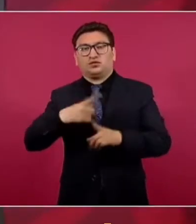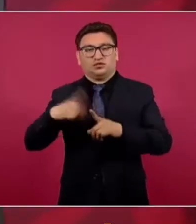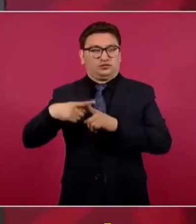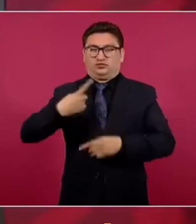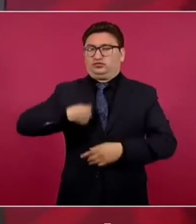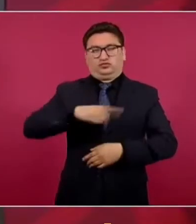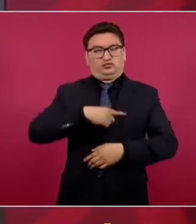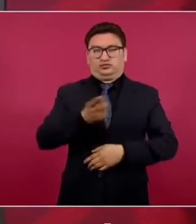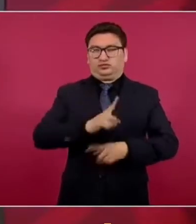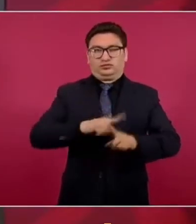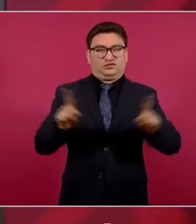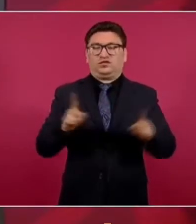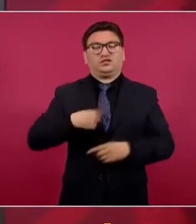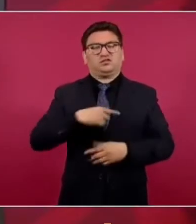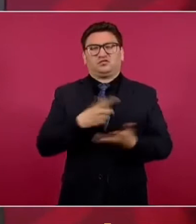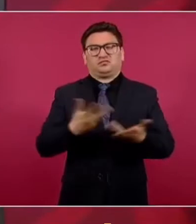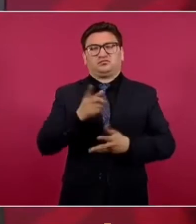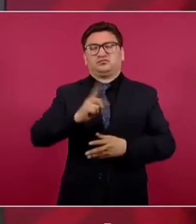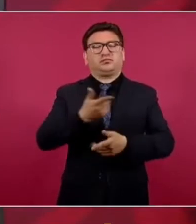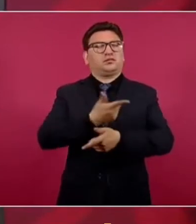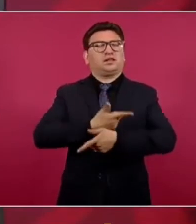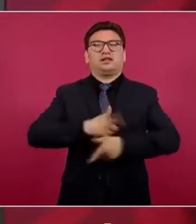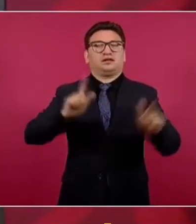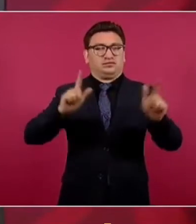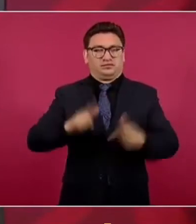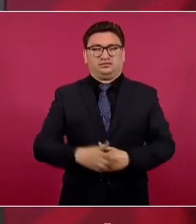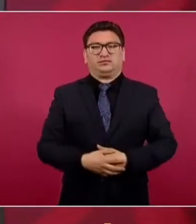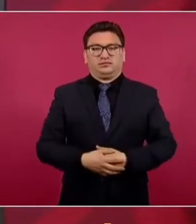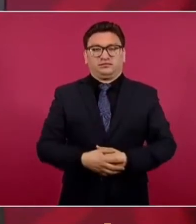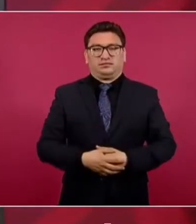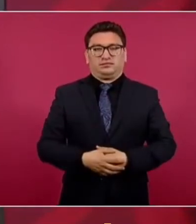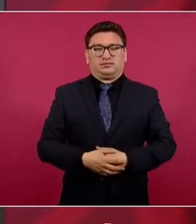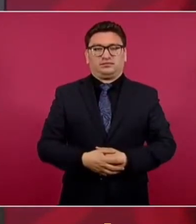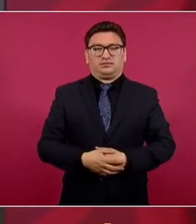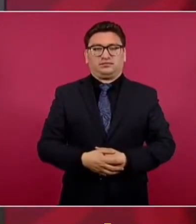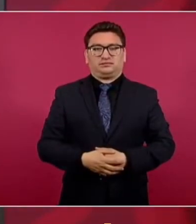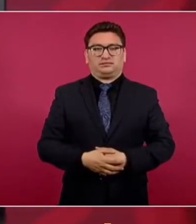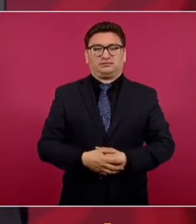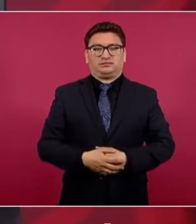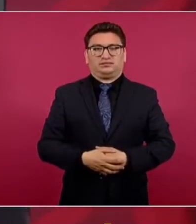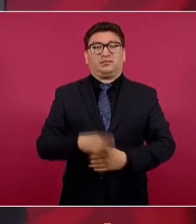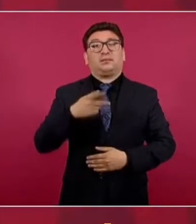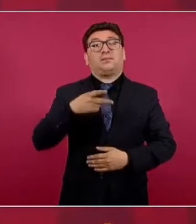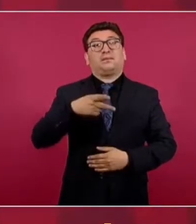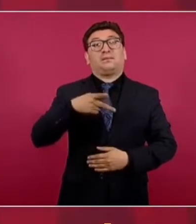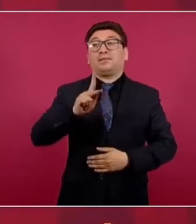no, somos libres, pero tenemos un pueblo